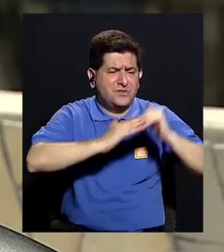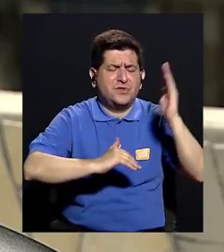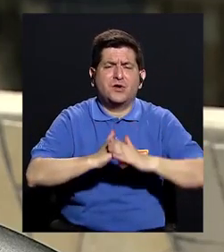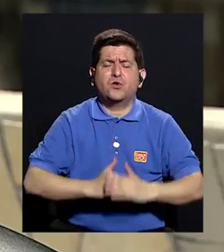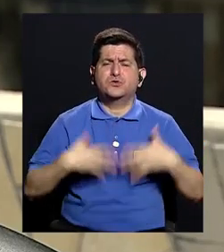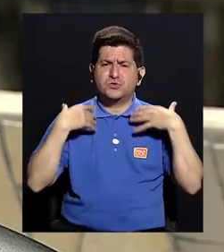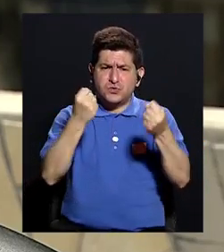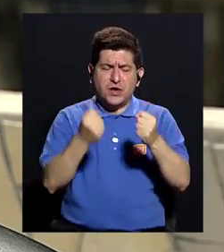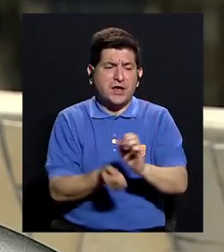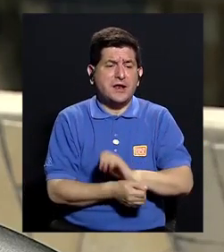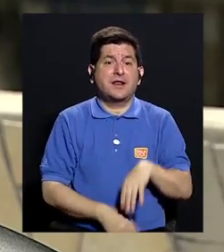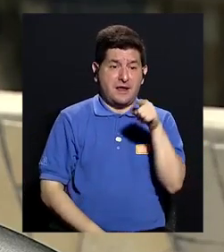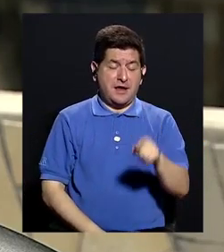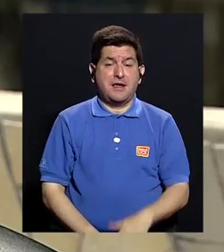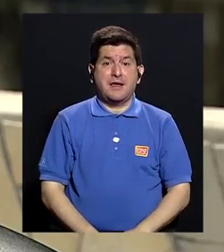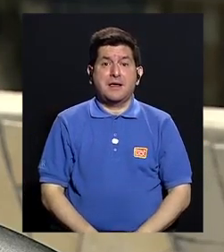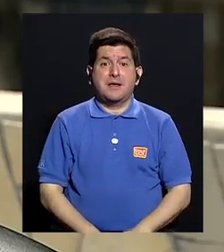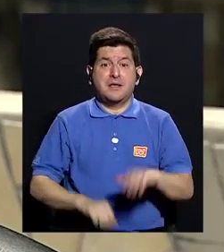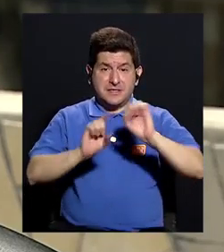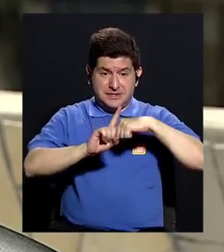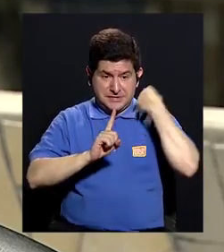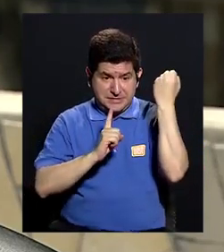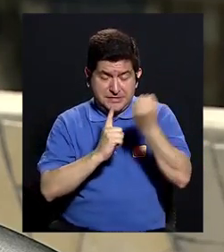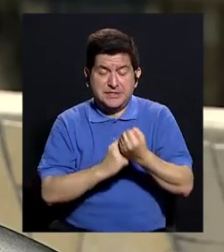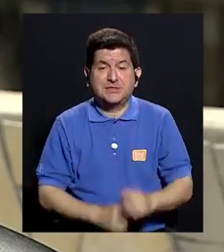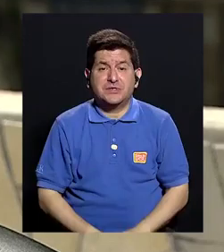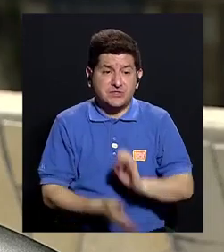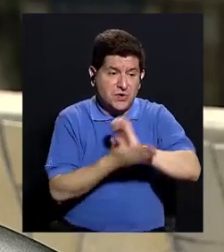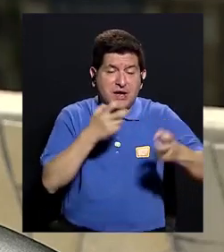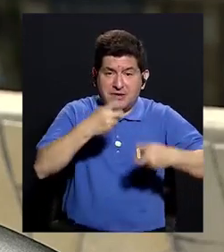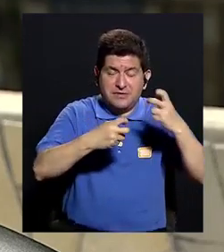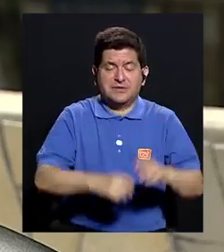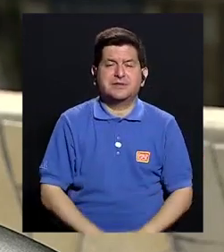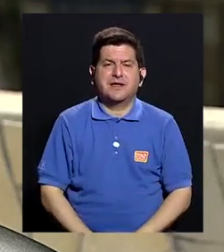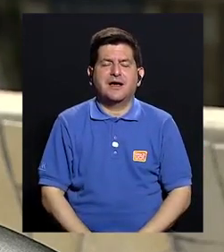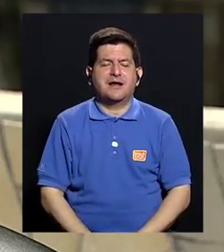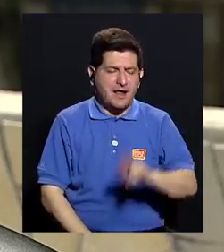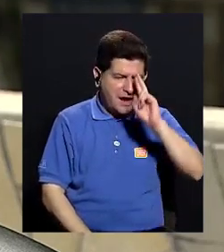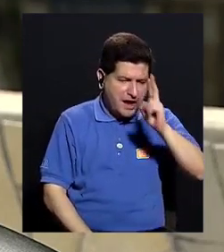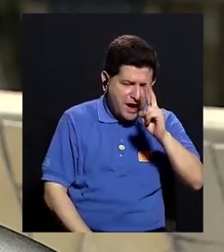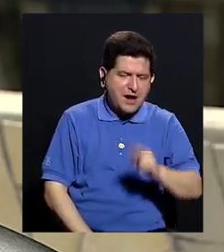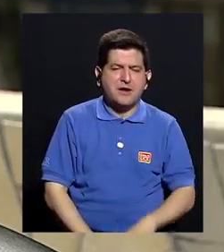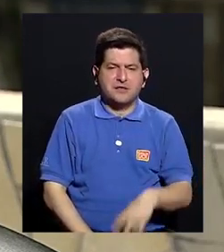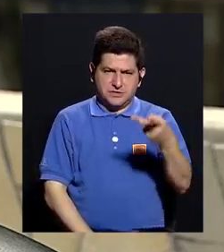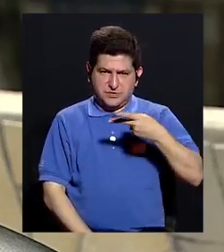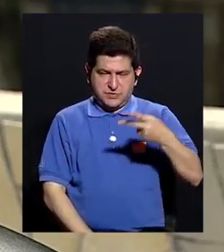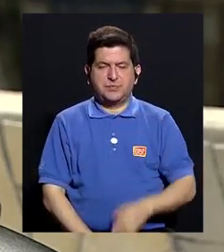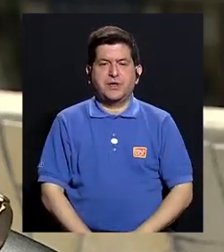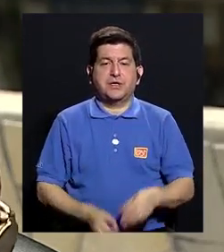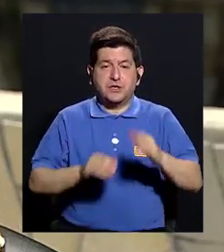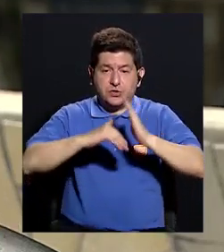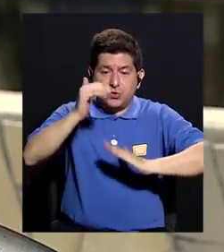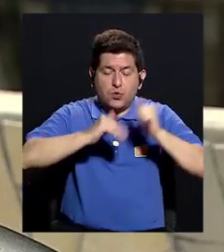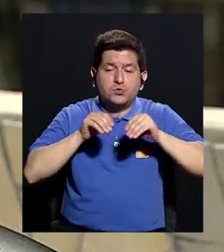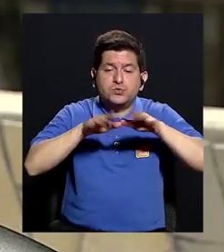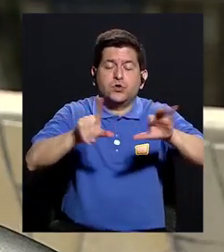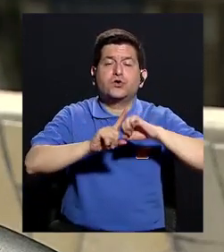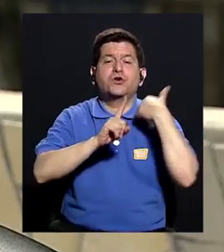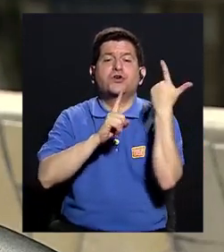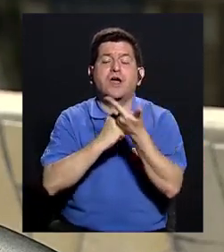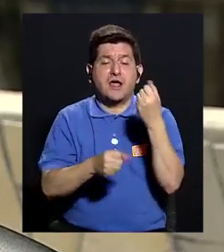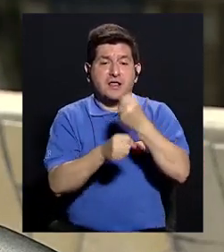para construir la salud, para prevenirla. La colaboración, el respeto mutuo, el cariño, el construir redes